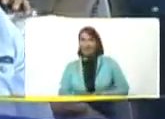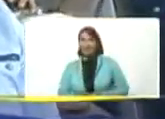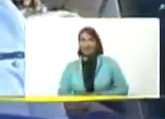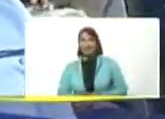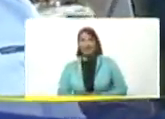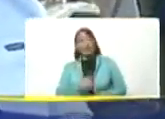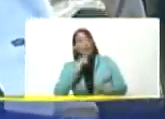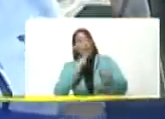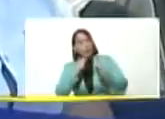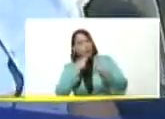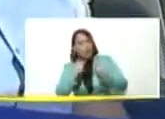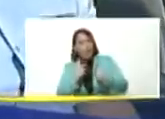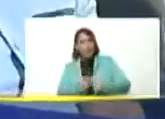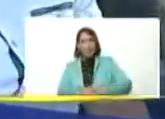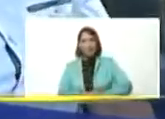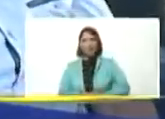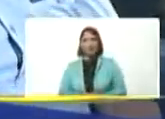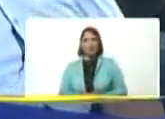El turismo